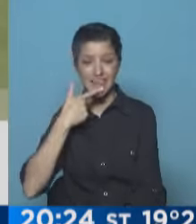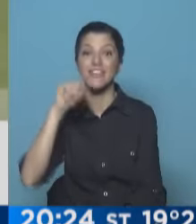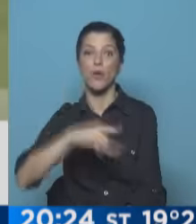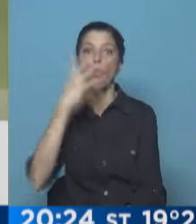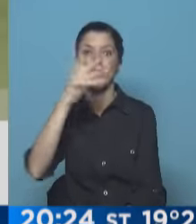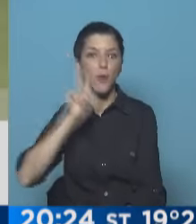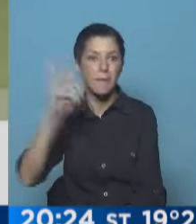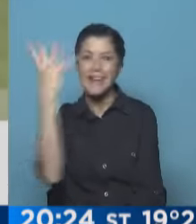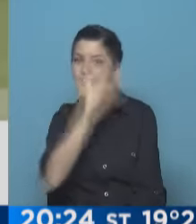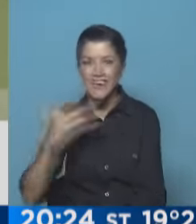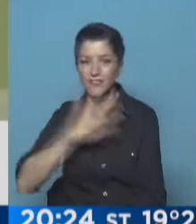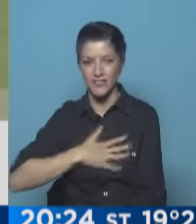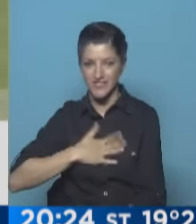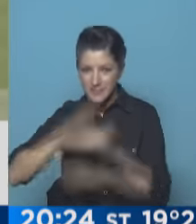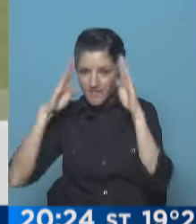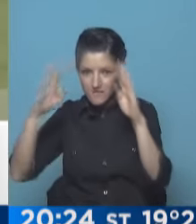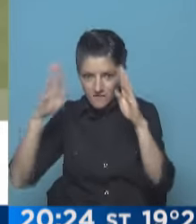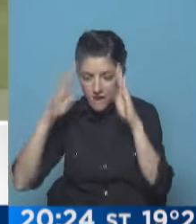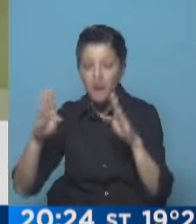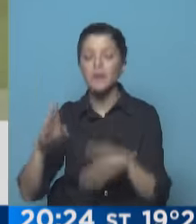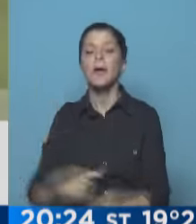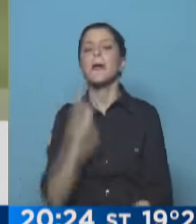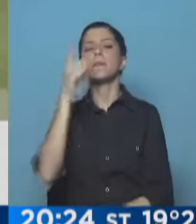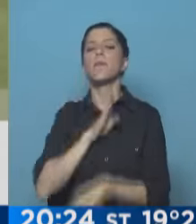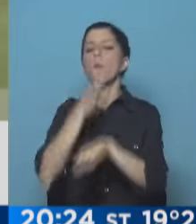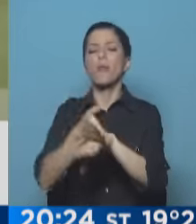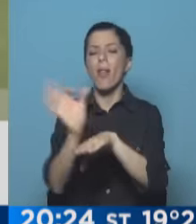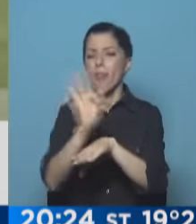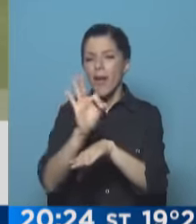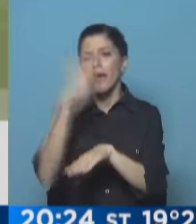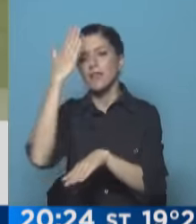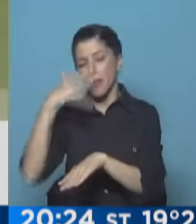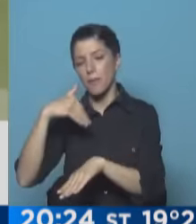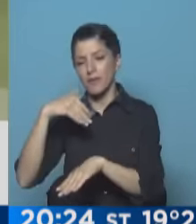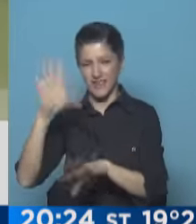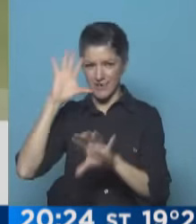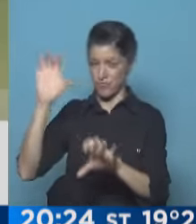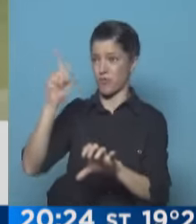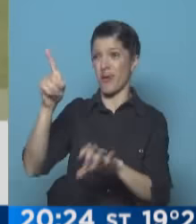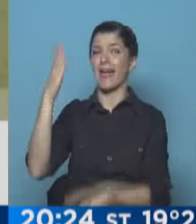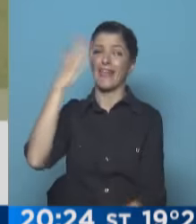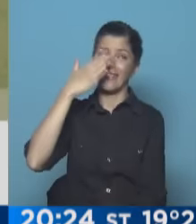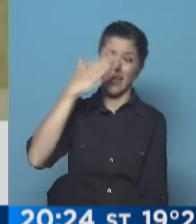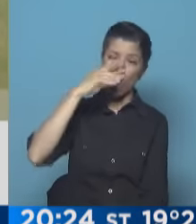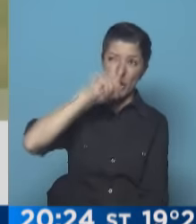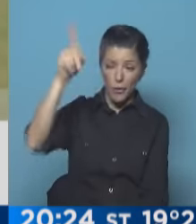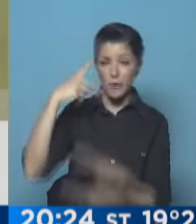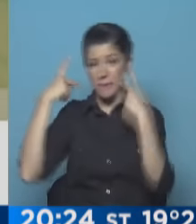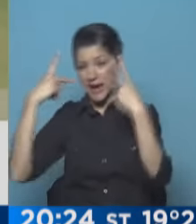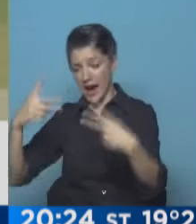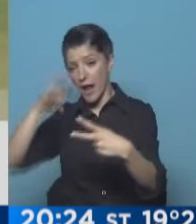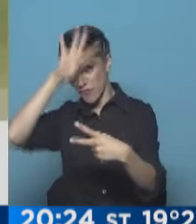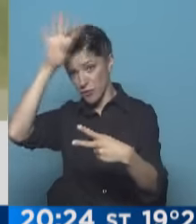hinchas que no iban a ingresar en un principio. Después viajaron de Córdoba a Formosa, no hicieron nada extraño,